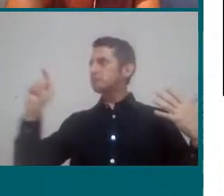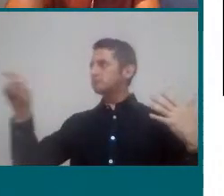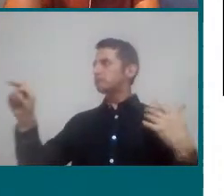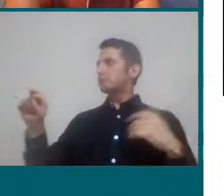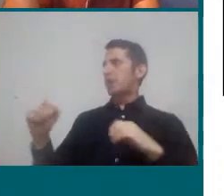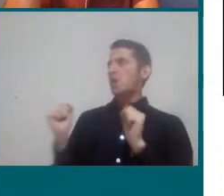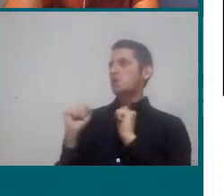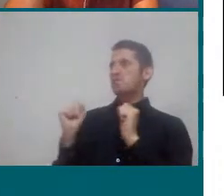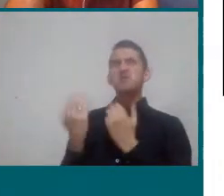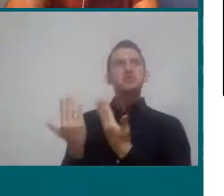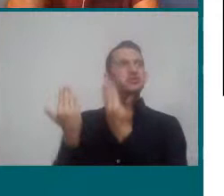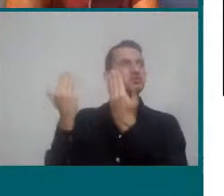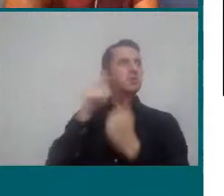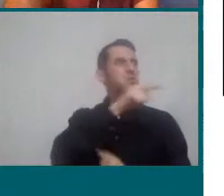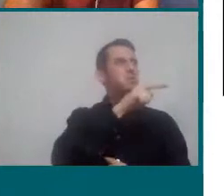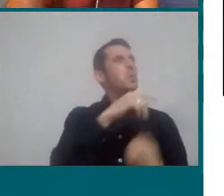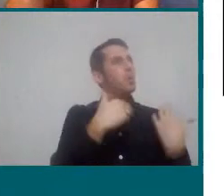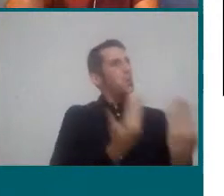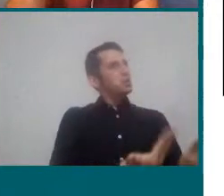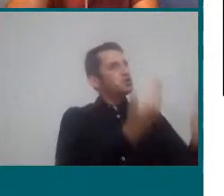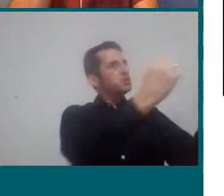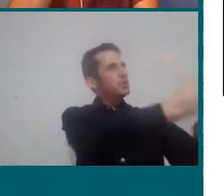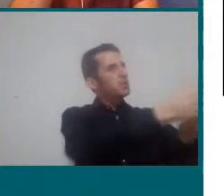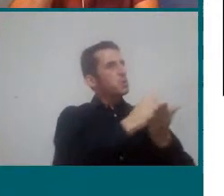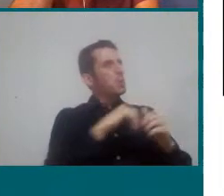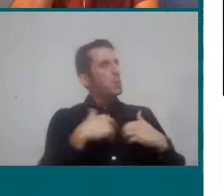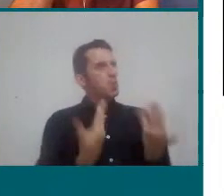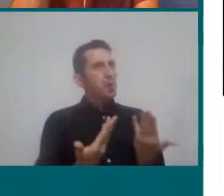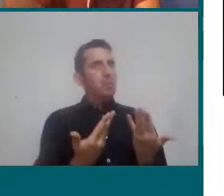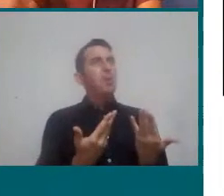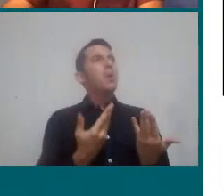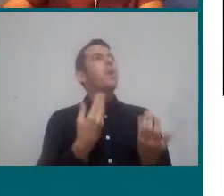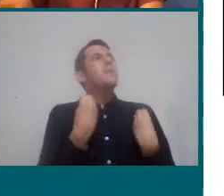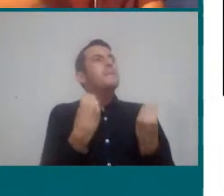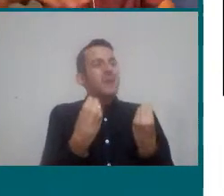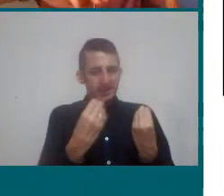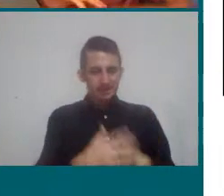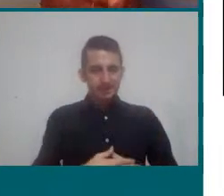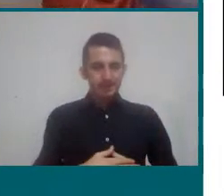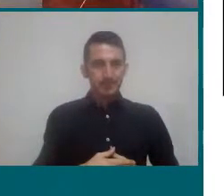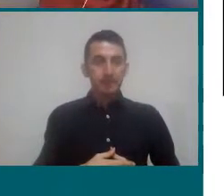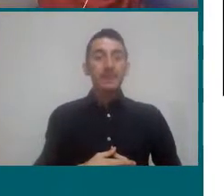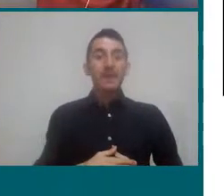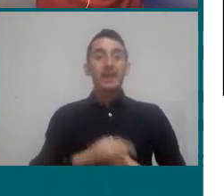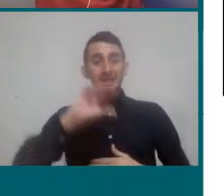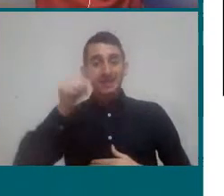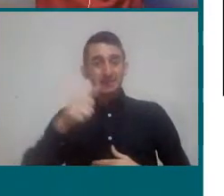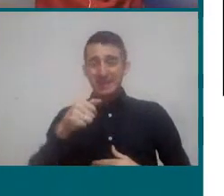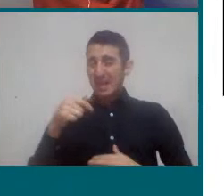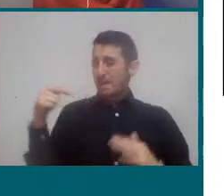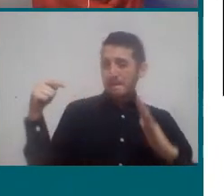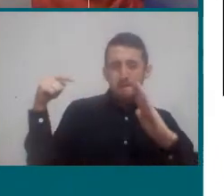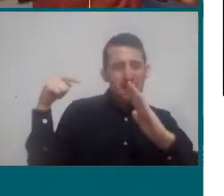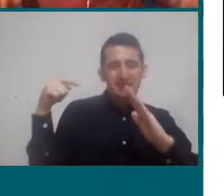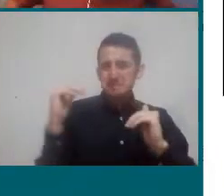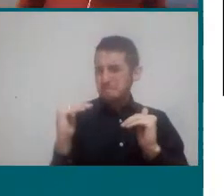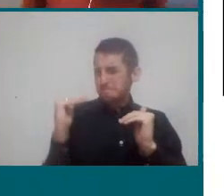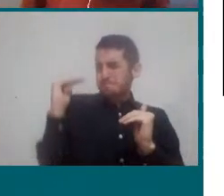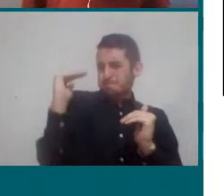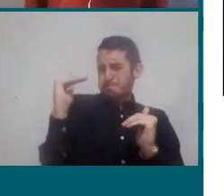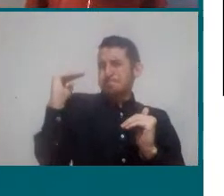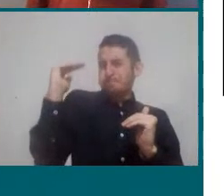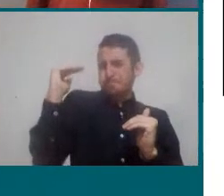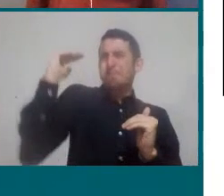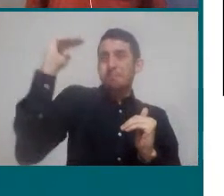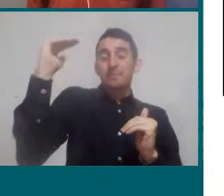Y si vivieran otras plantas, si podrían vivir o tuvieran otra finalidad. Y luego nos vamos a ir al nivel más complejo, donde ya estaría la parte